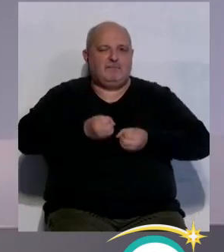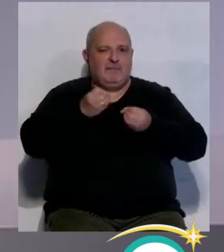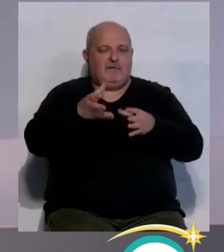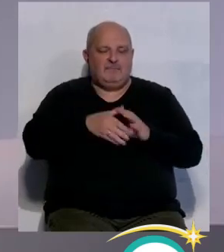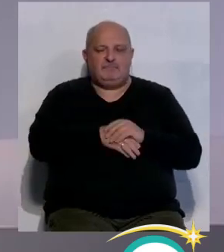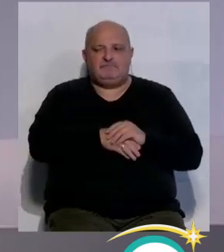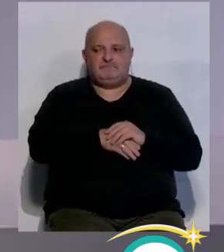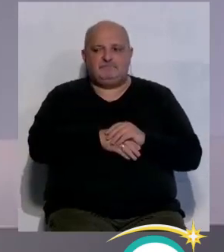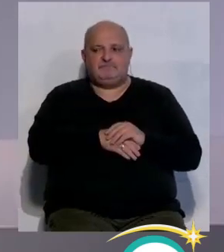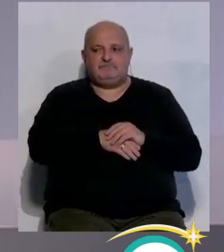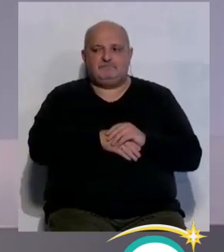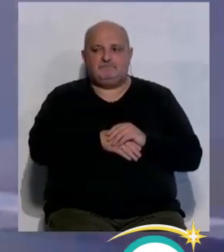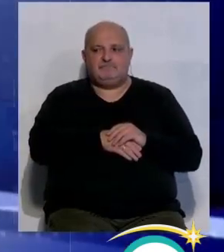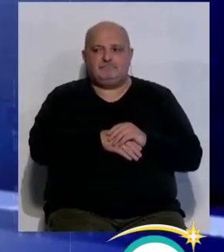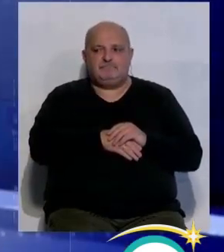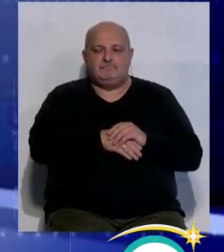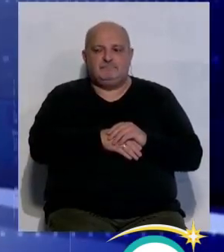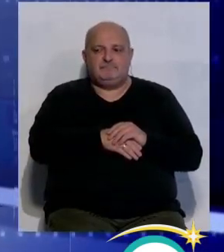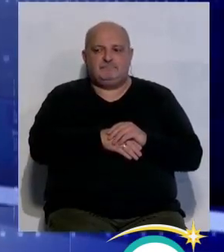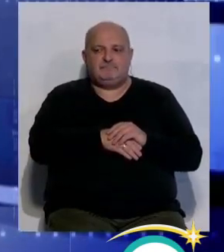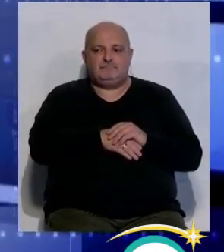detalles a continuación.